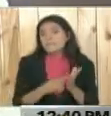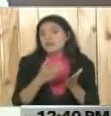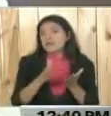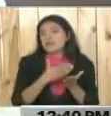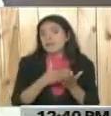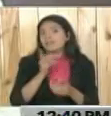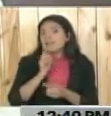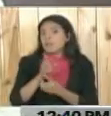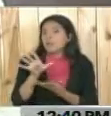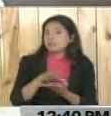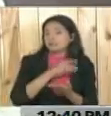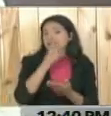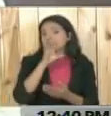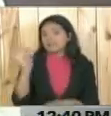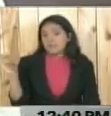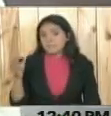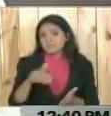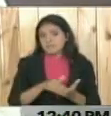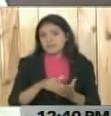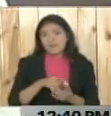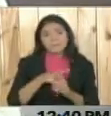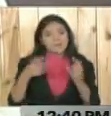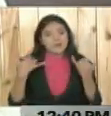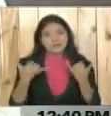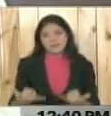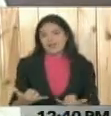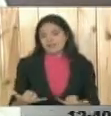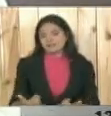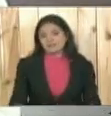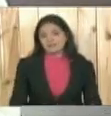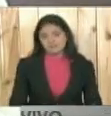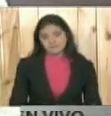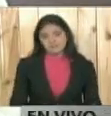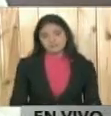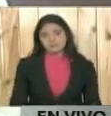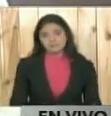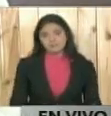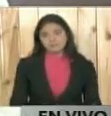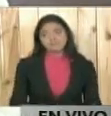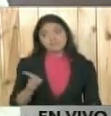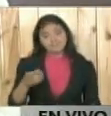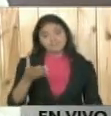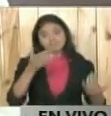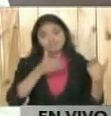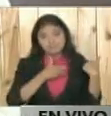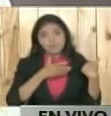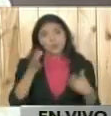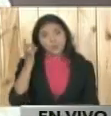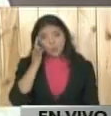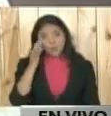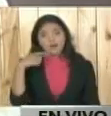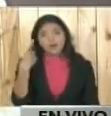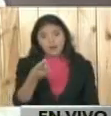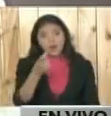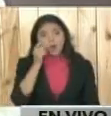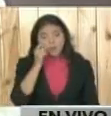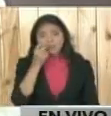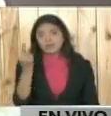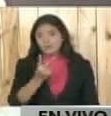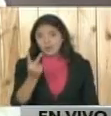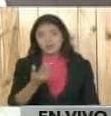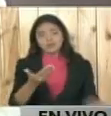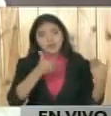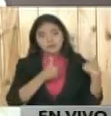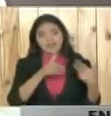hay que imprimir 100,000 ejemplares, Ernesto, pero ya. Ernesto, tú menos. Encargo al almirante en jefa y Ernesto Villegas de la impresión de